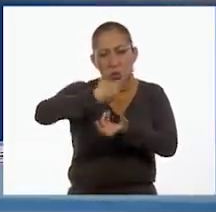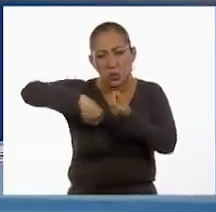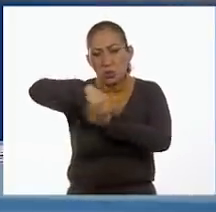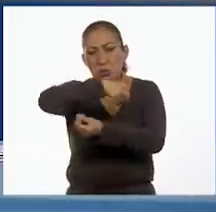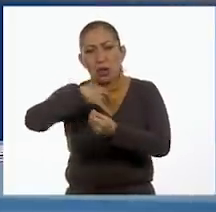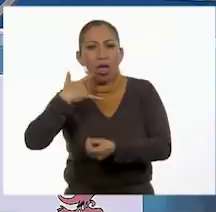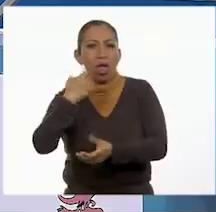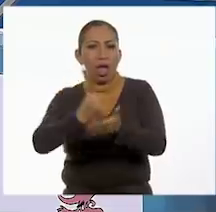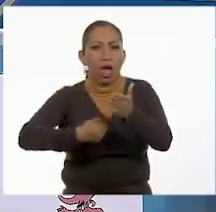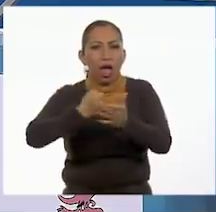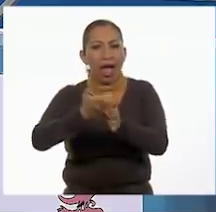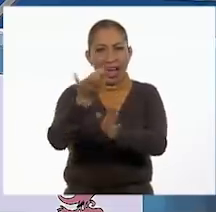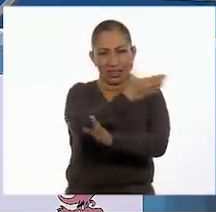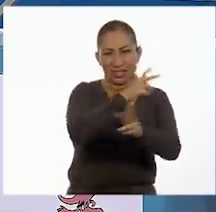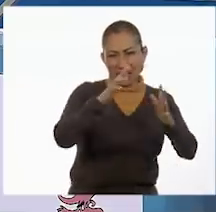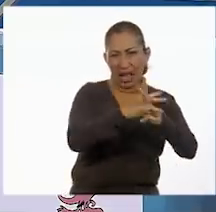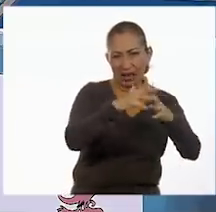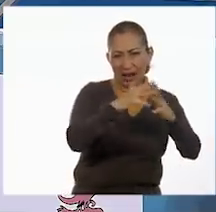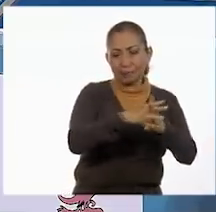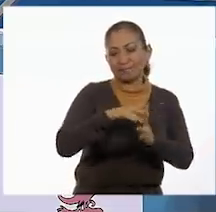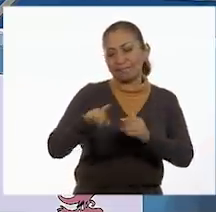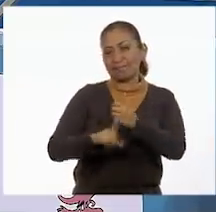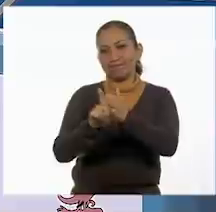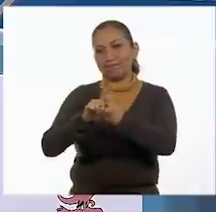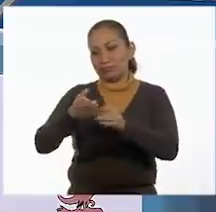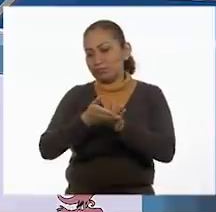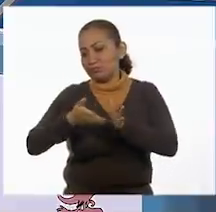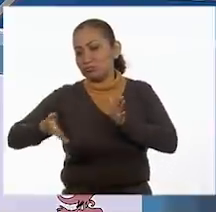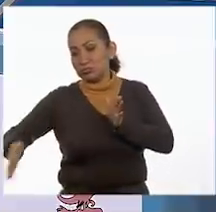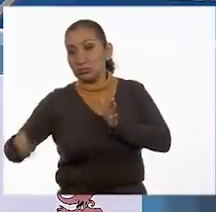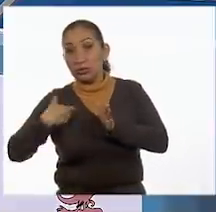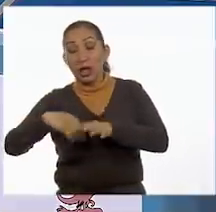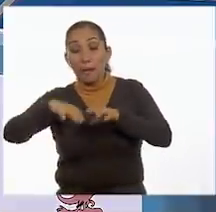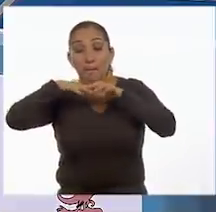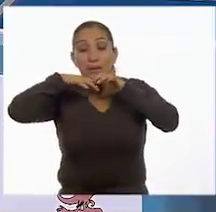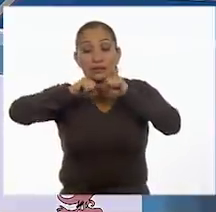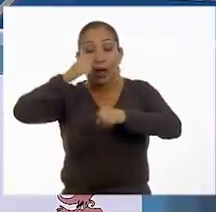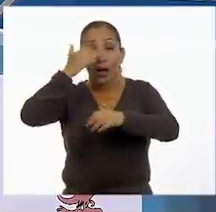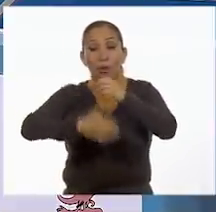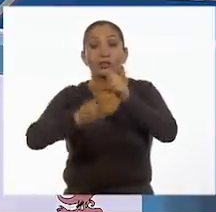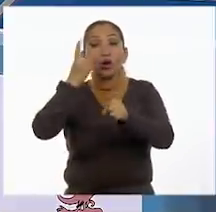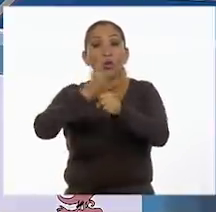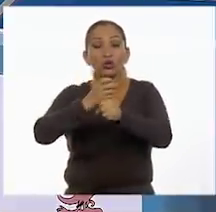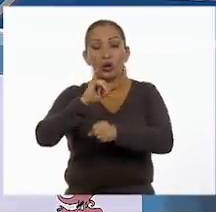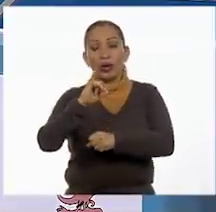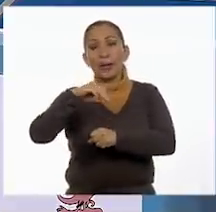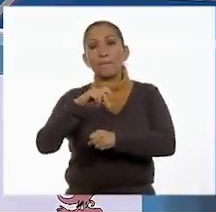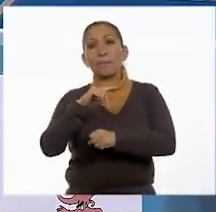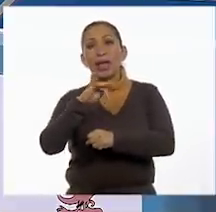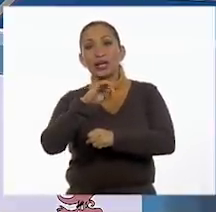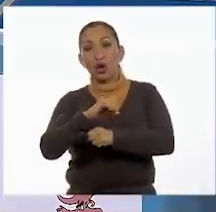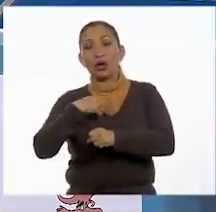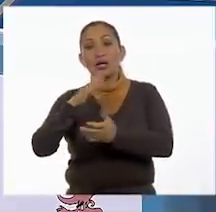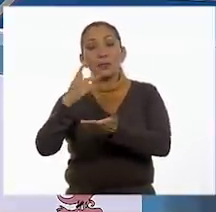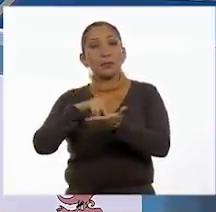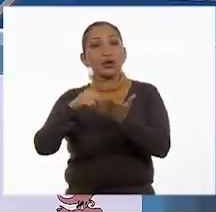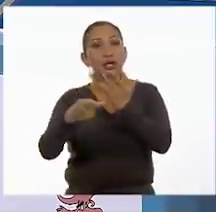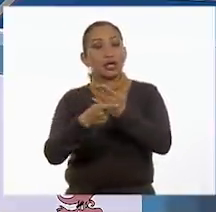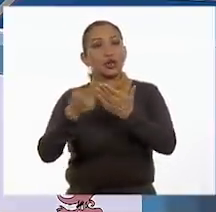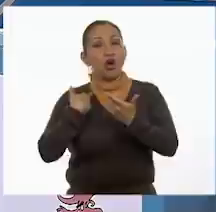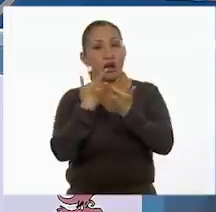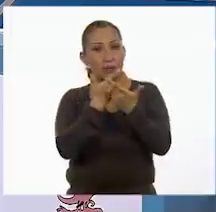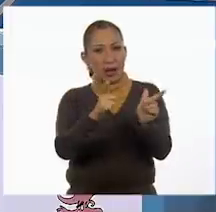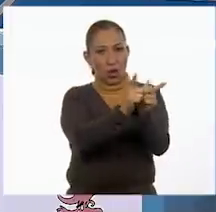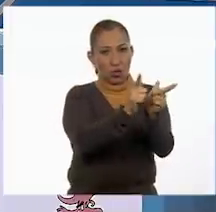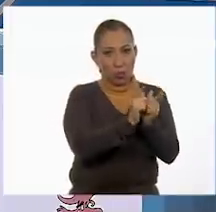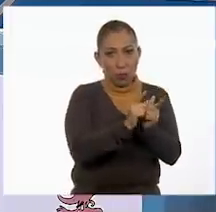años de lucha. Efectivamente, el fusilamiento de Maximiliano marcó el fin del Segundo Imperio y el triunfo definitivo del proyecto liberal y republicano